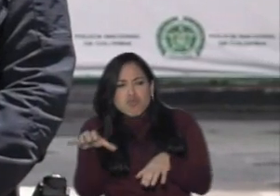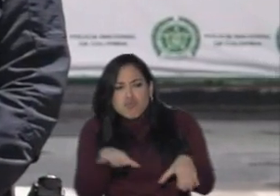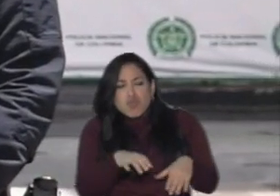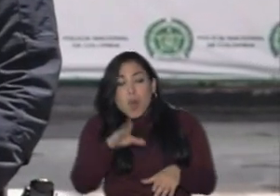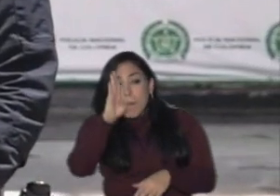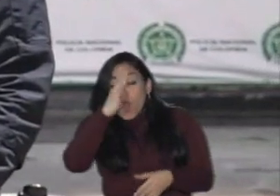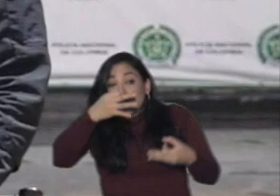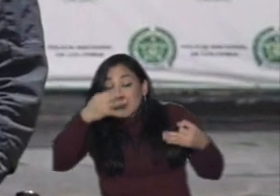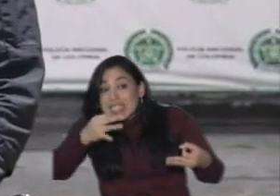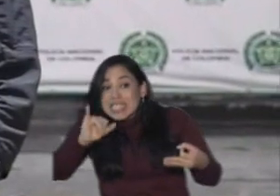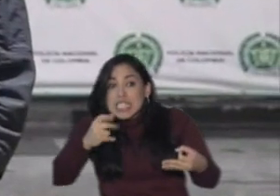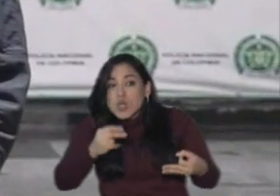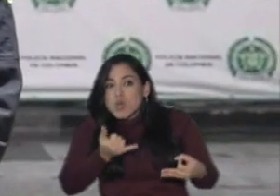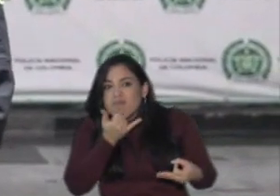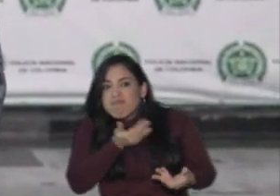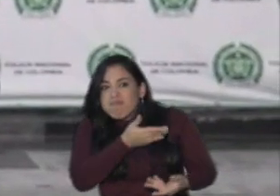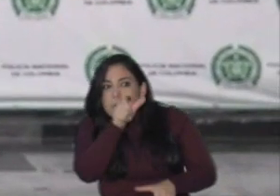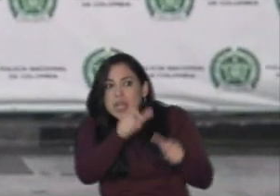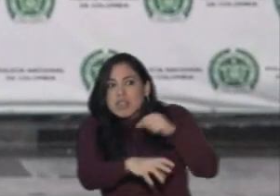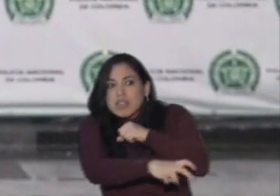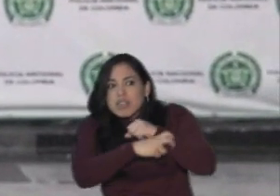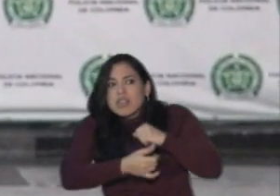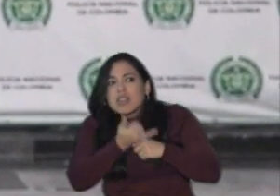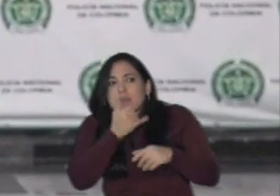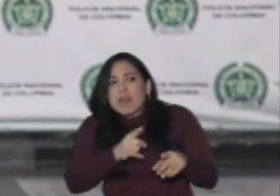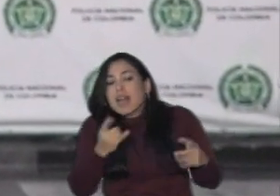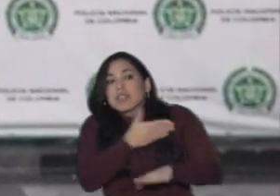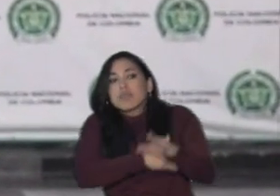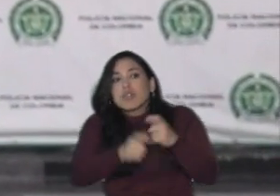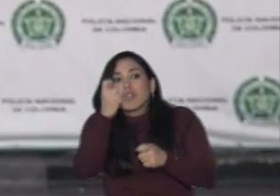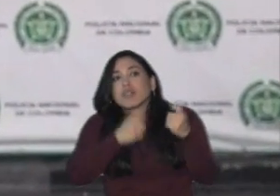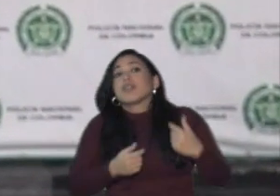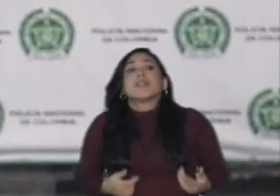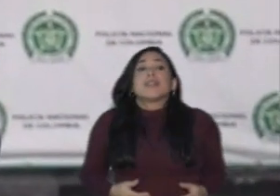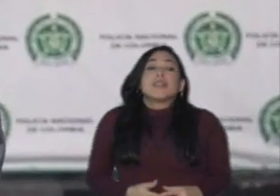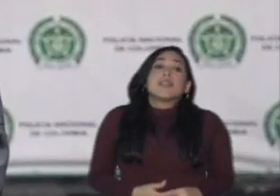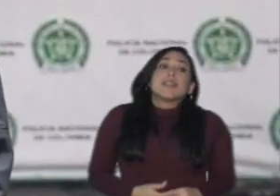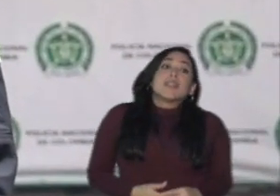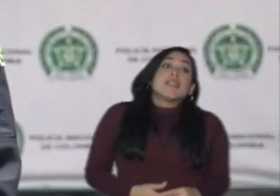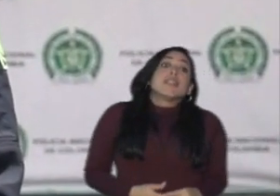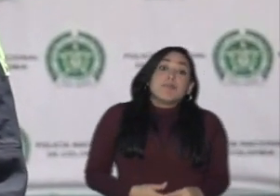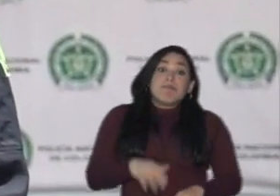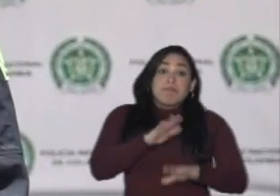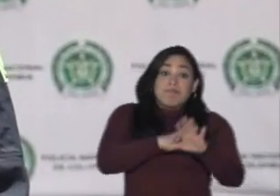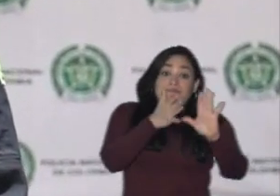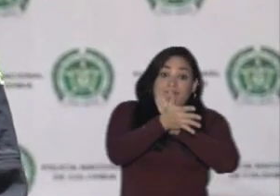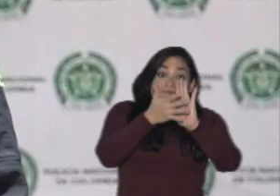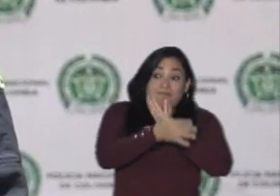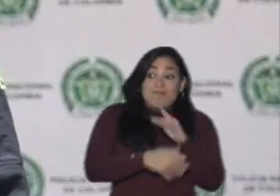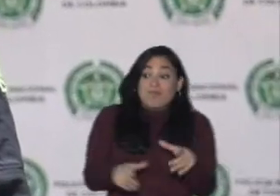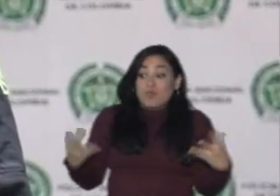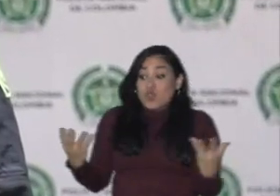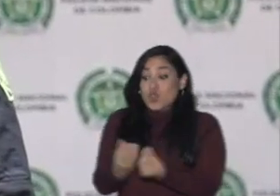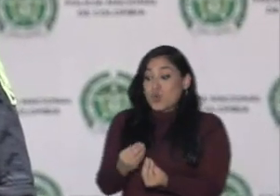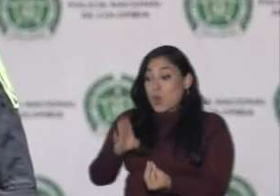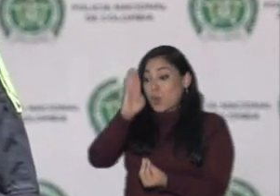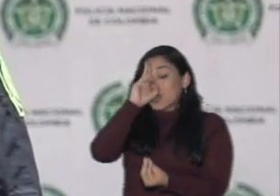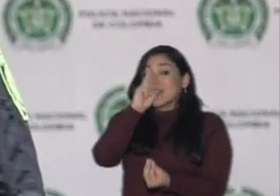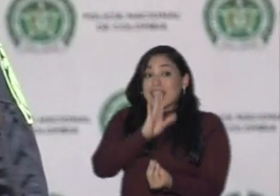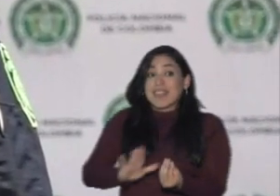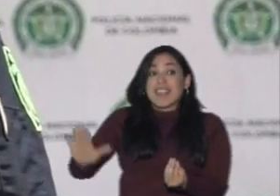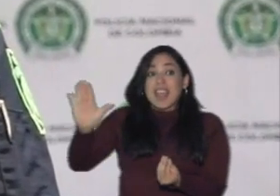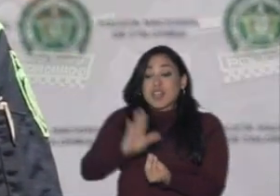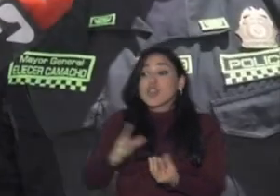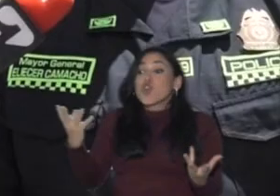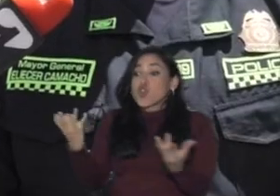¿Son policías o no son policías los que cometieron este robo millonario a un comerciante? Bueno, inicialmente manifestar que la Policía Nacional ha colocado